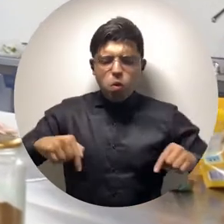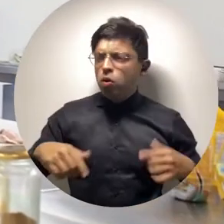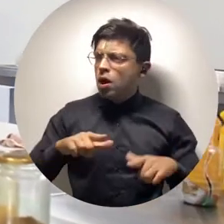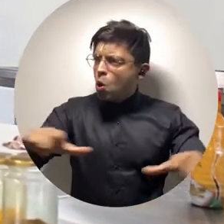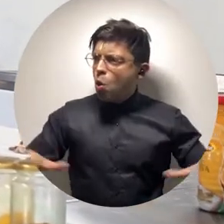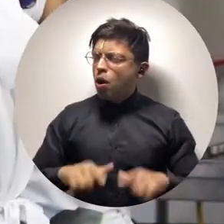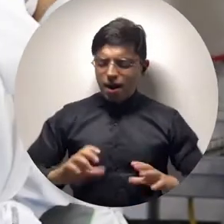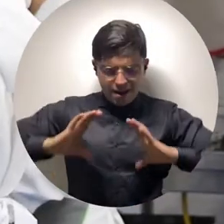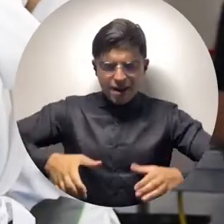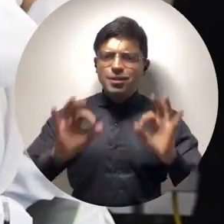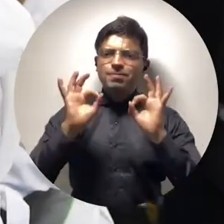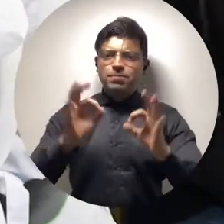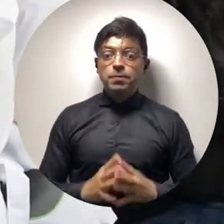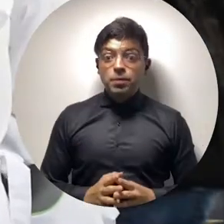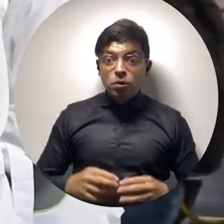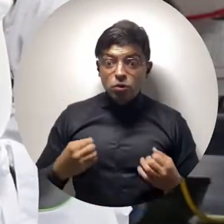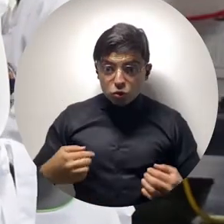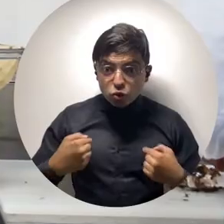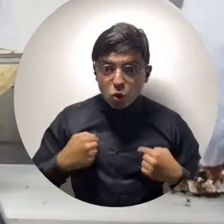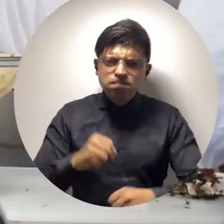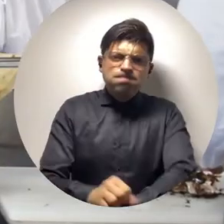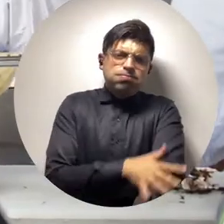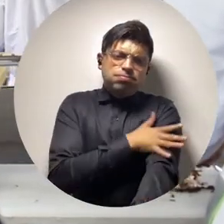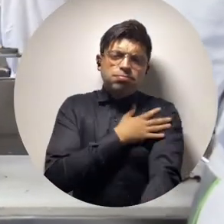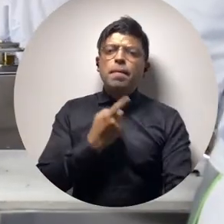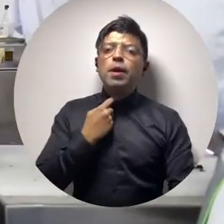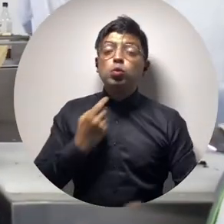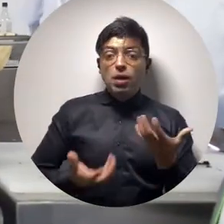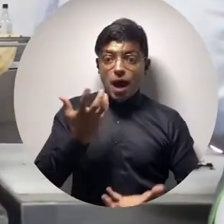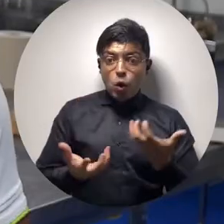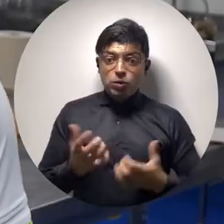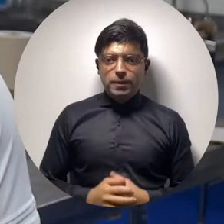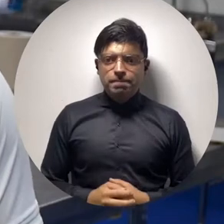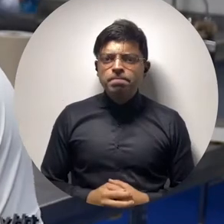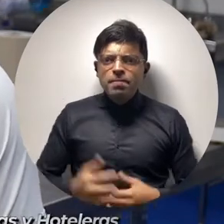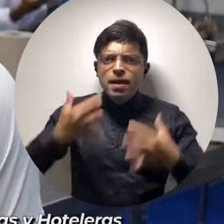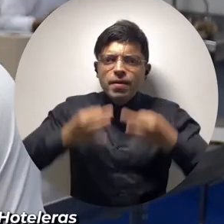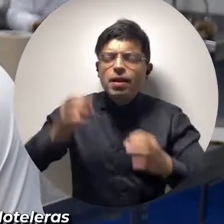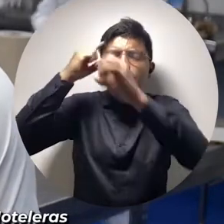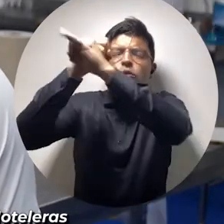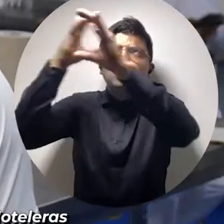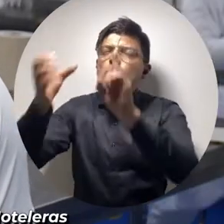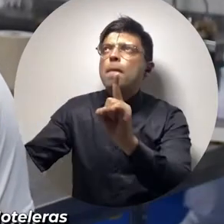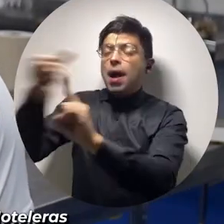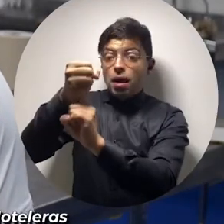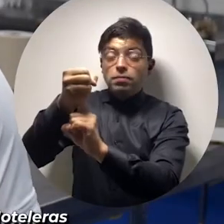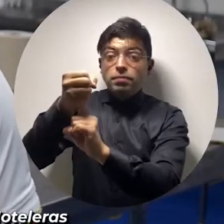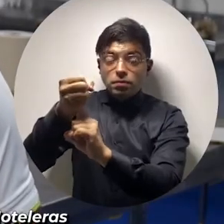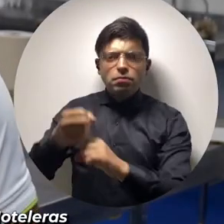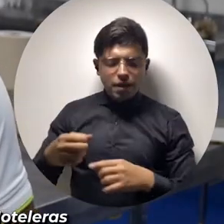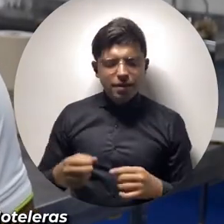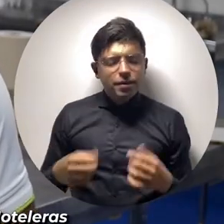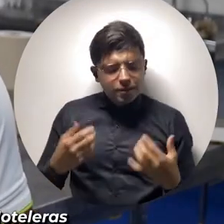en esta clase realmente estoy muy emocionada me gusta mucho la cocina es realmente un sueño cumplido y para